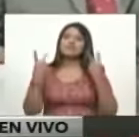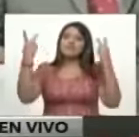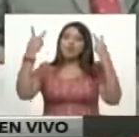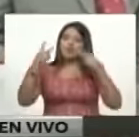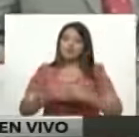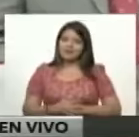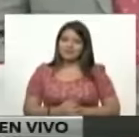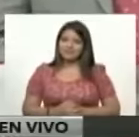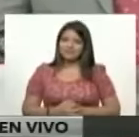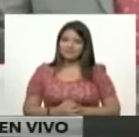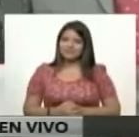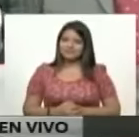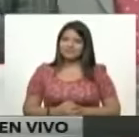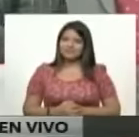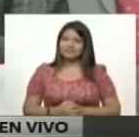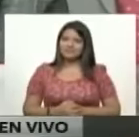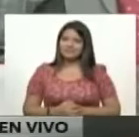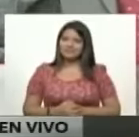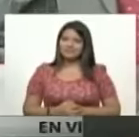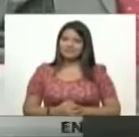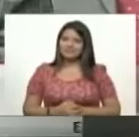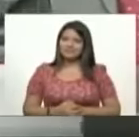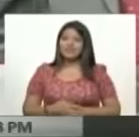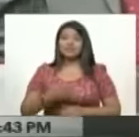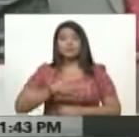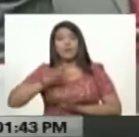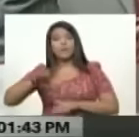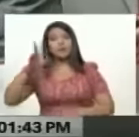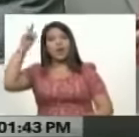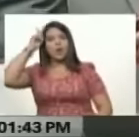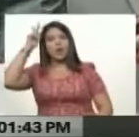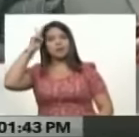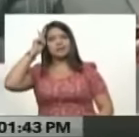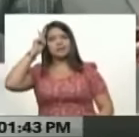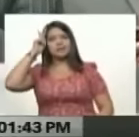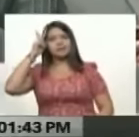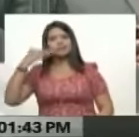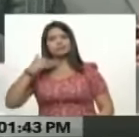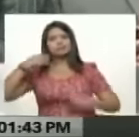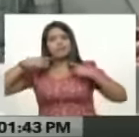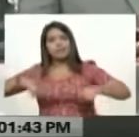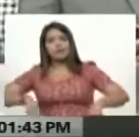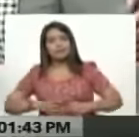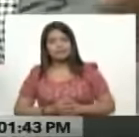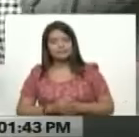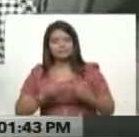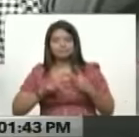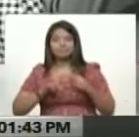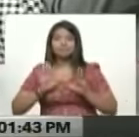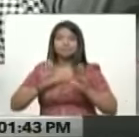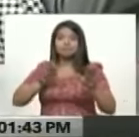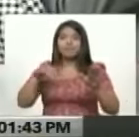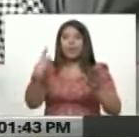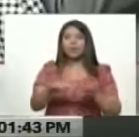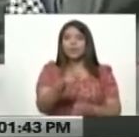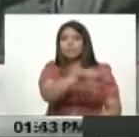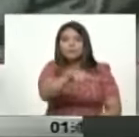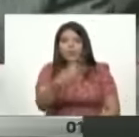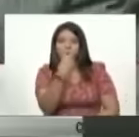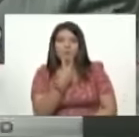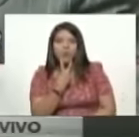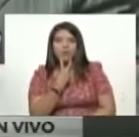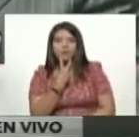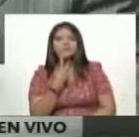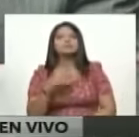Y dice: me puse del lado de los indígenas y fui derrotado. Me puse del lado de los pobres y